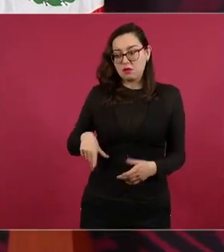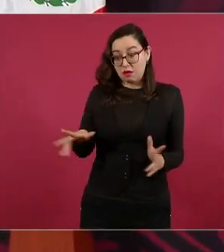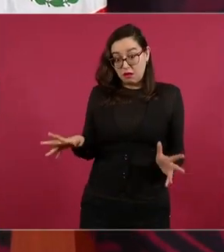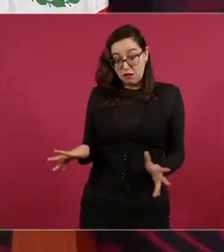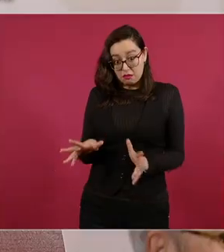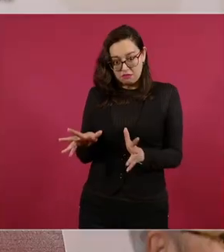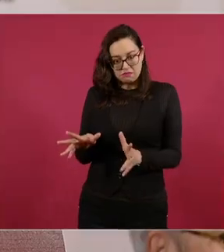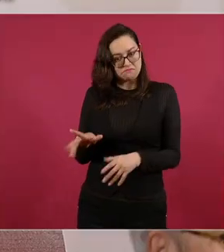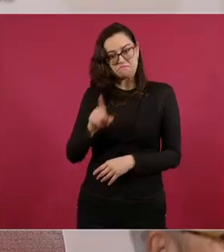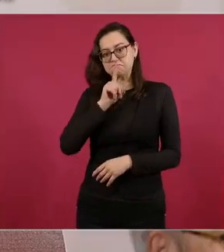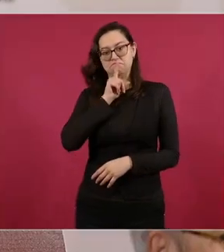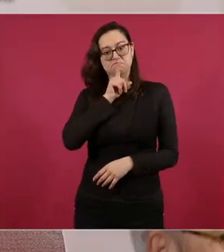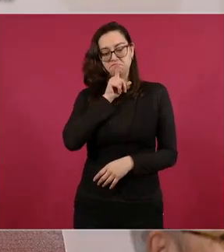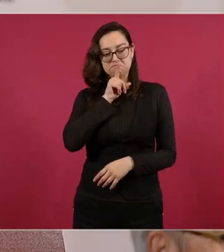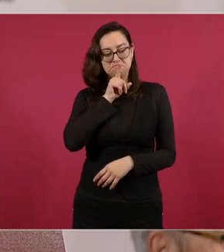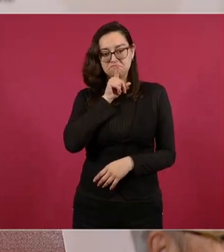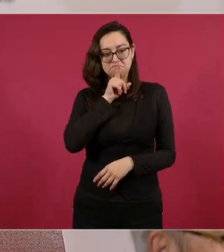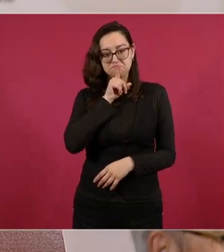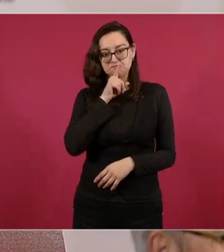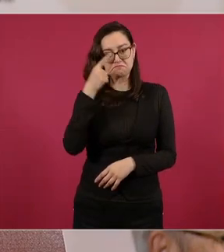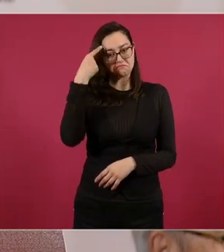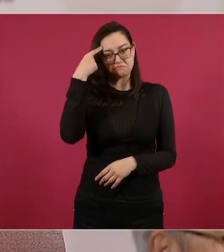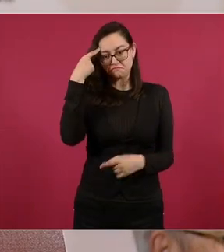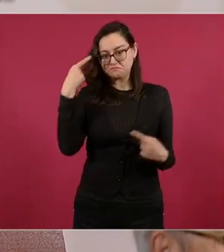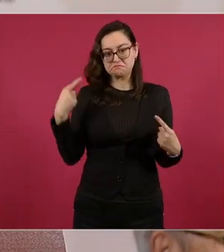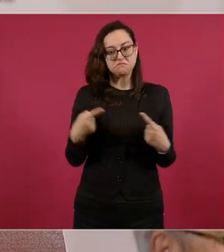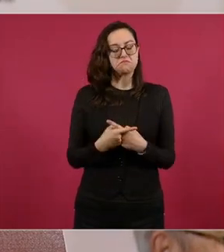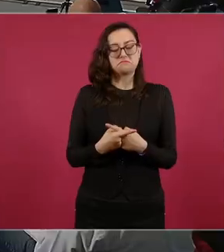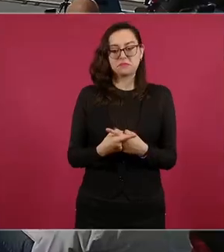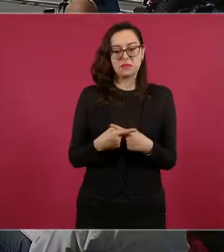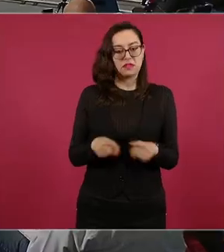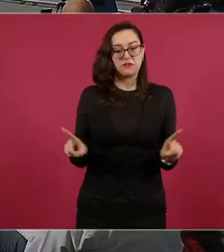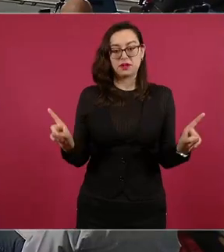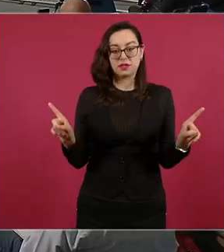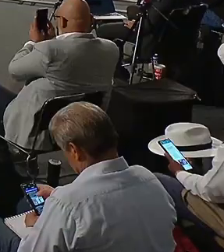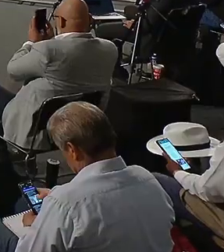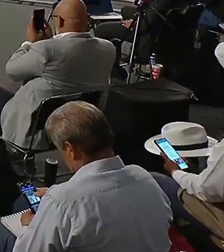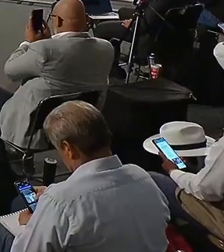de nuestra manera de pensar y de nuestra forma de ser.